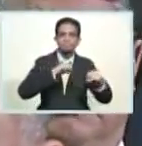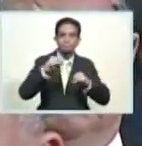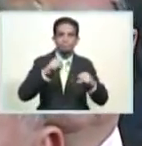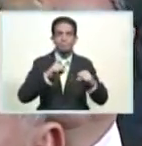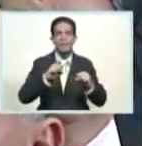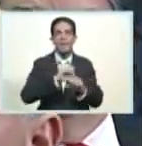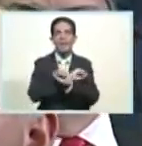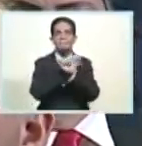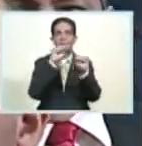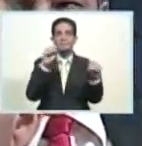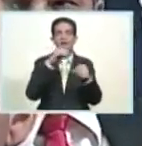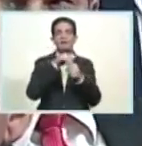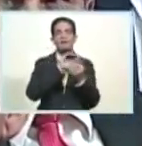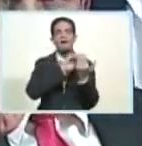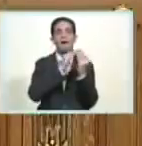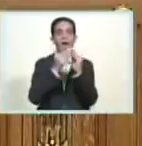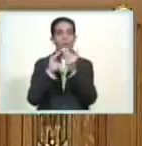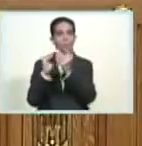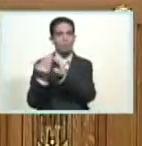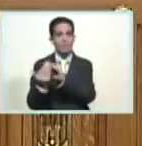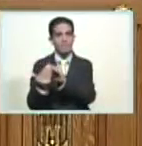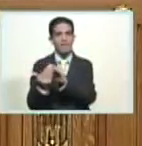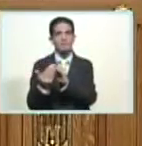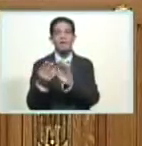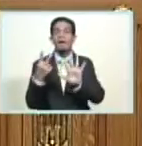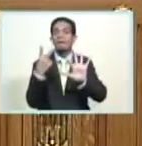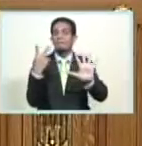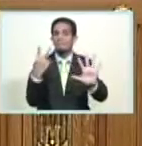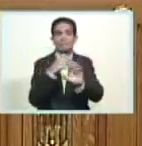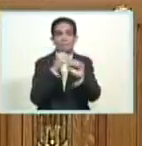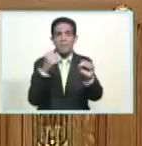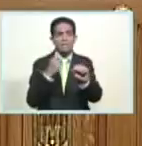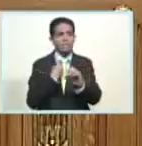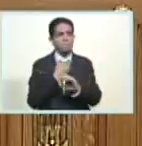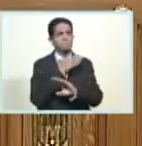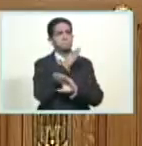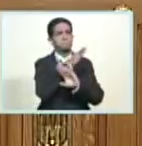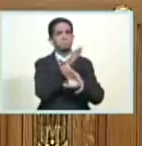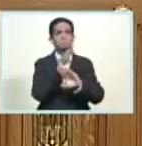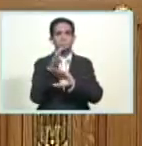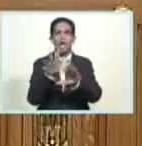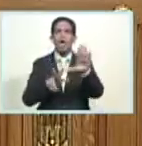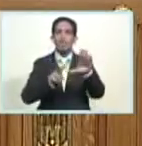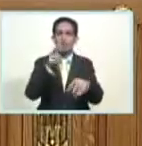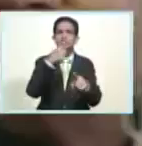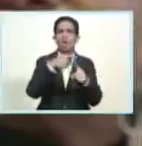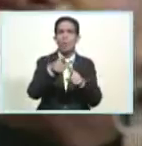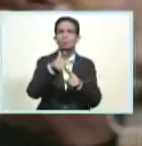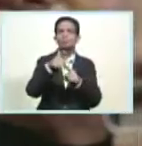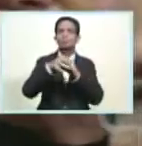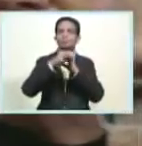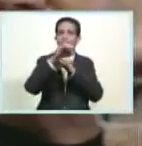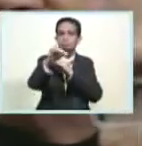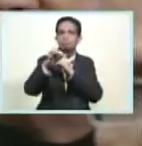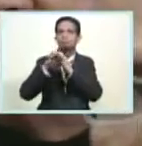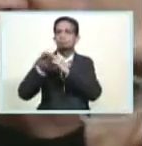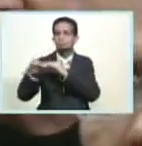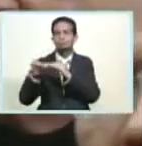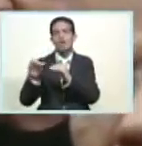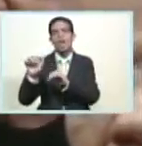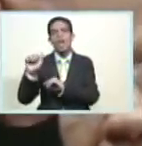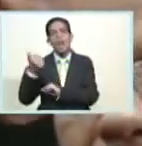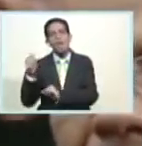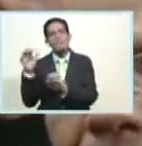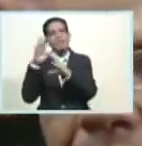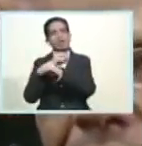en una comunidad, como le decía Erika Farías el otro día, a las 7 de la mañana una parroquia, a las 12 otra, a las 6 de la tarde otra, a las 10 de la noche